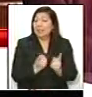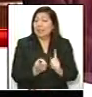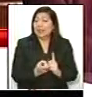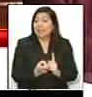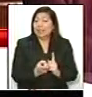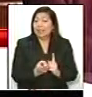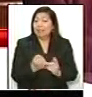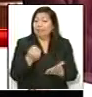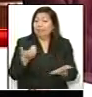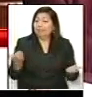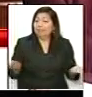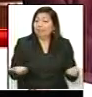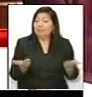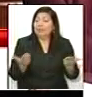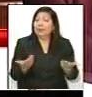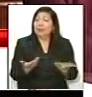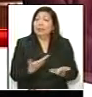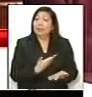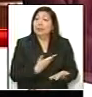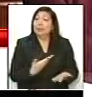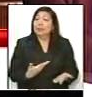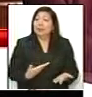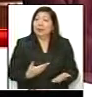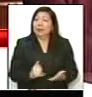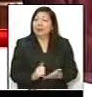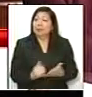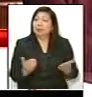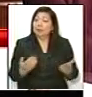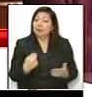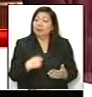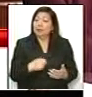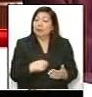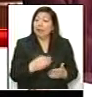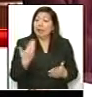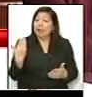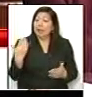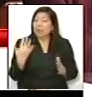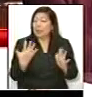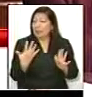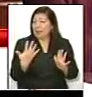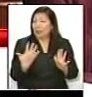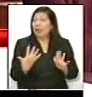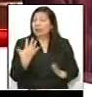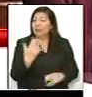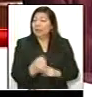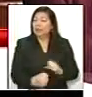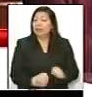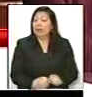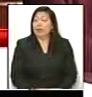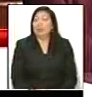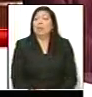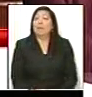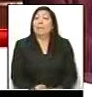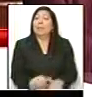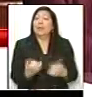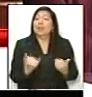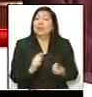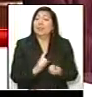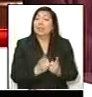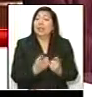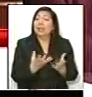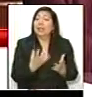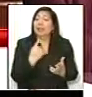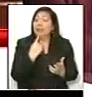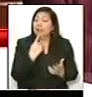que impulsa este gobierno y que hemos impulsado nosotros desde hace 10 o 15 años, pero esta reforma lo que quiere